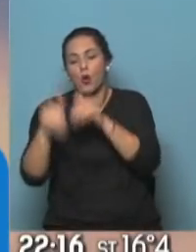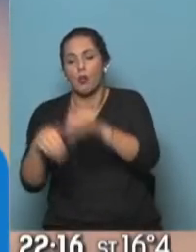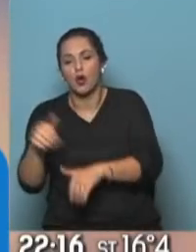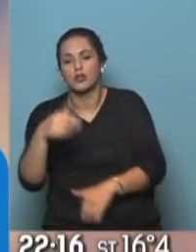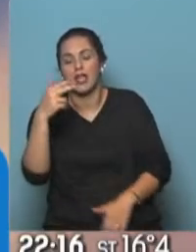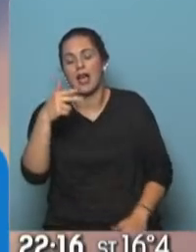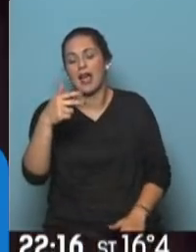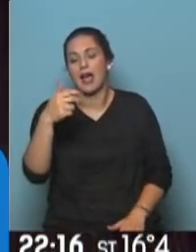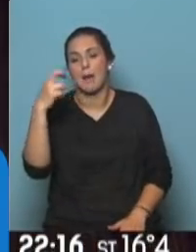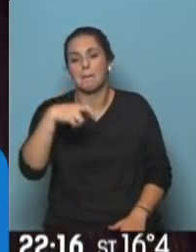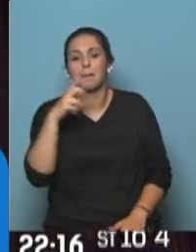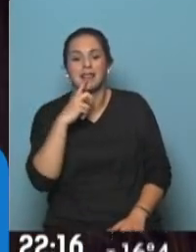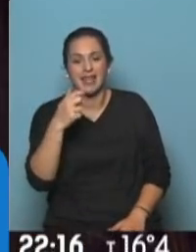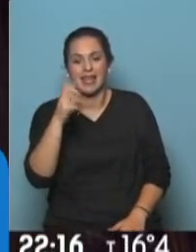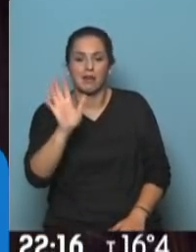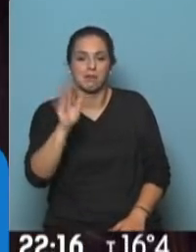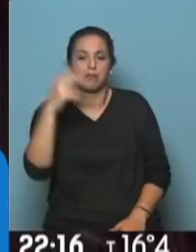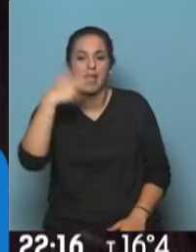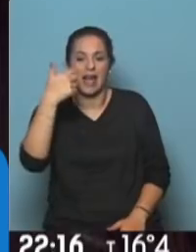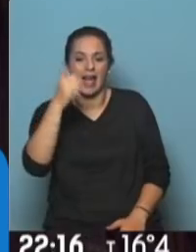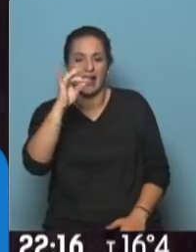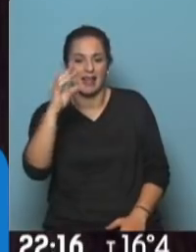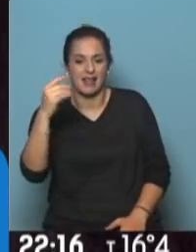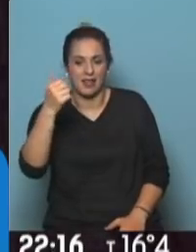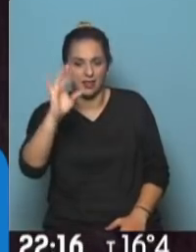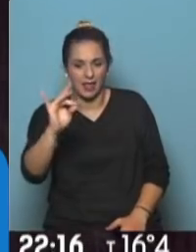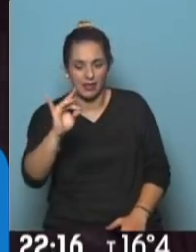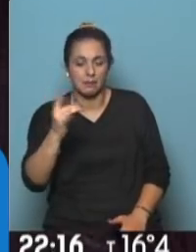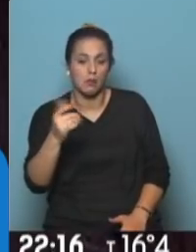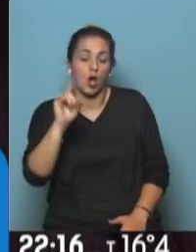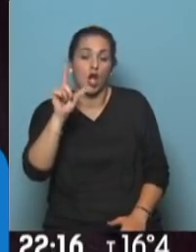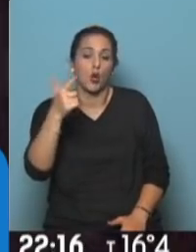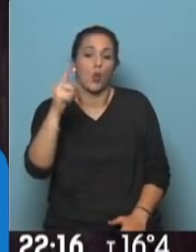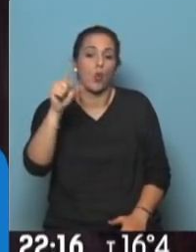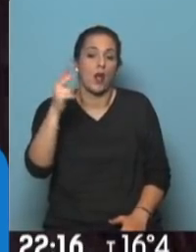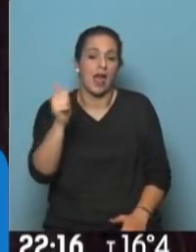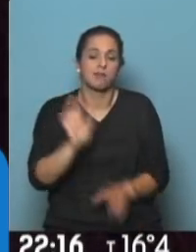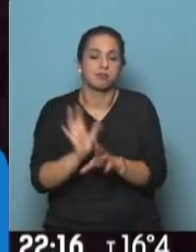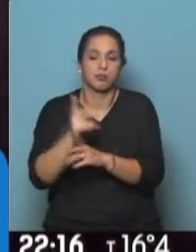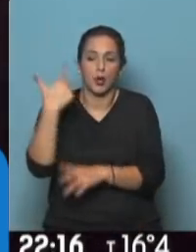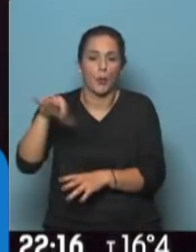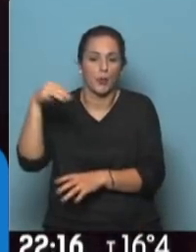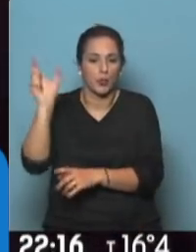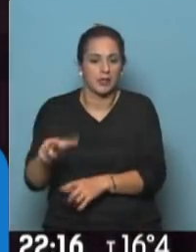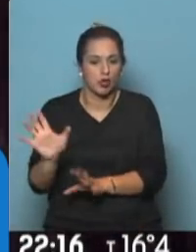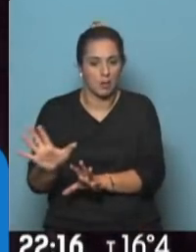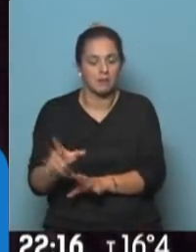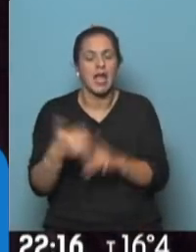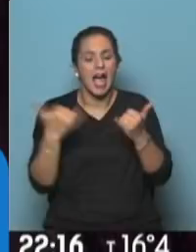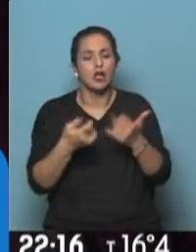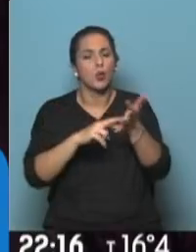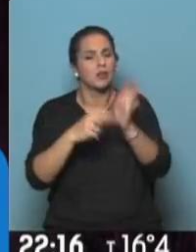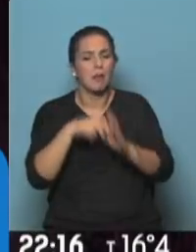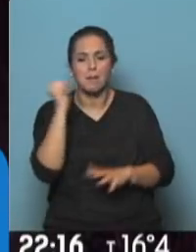no estando Lula? Sí, hay un tema central. Porque Lula hoy, es único. Y la seguridad